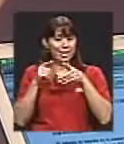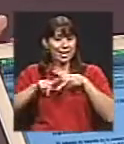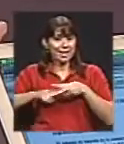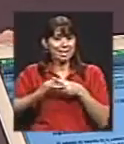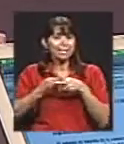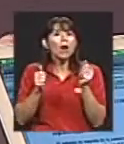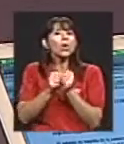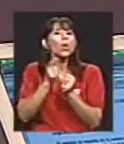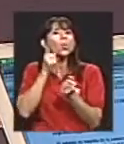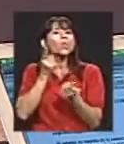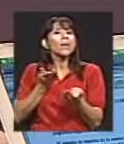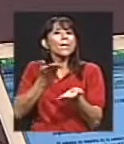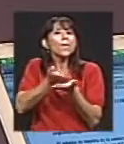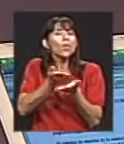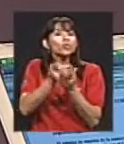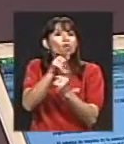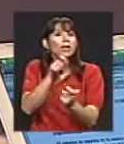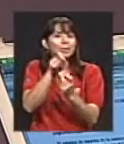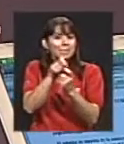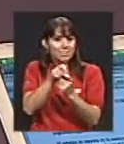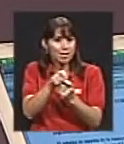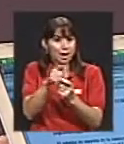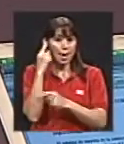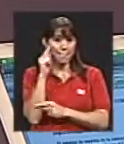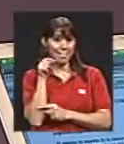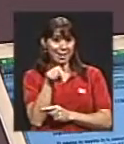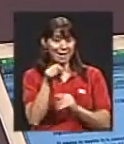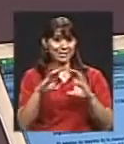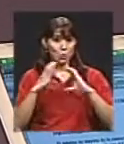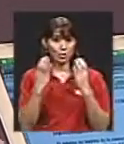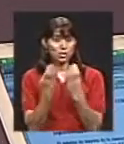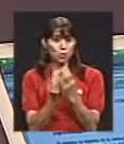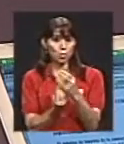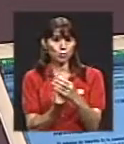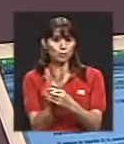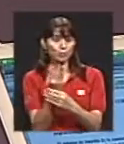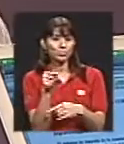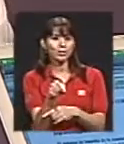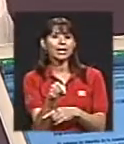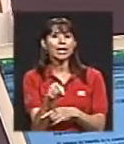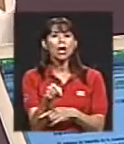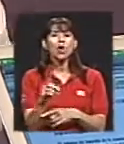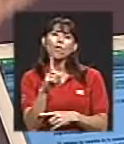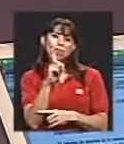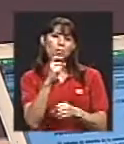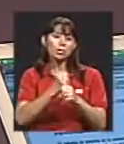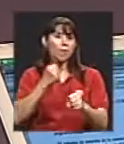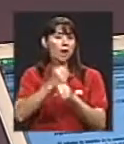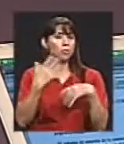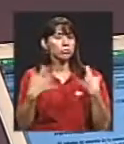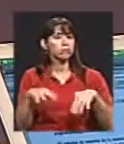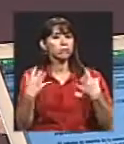específica y yo si quisiera aclarar aquí que para que esta comisión se hiciera fue un trabajo enorme